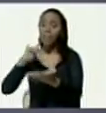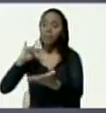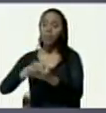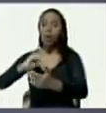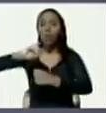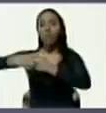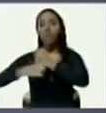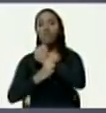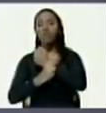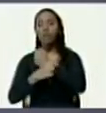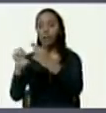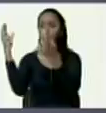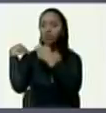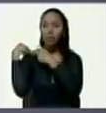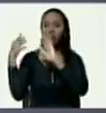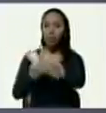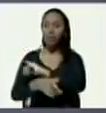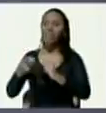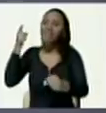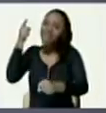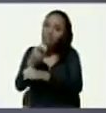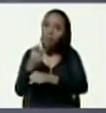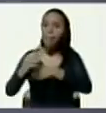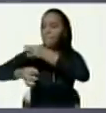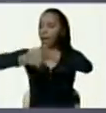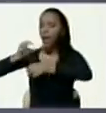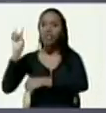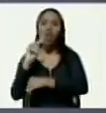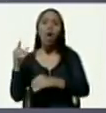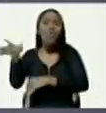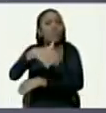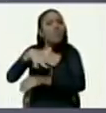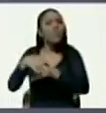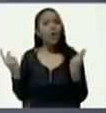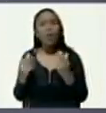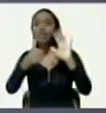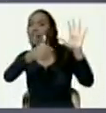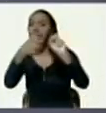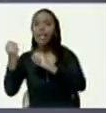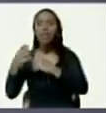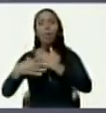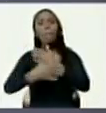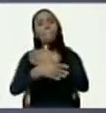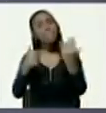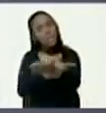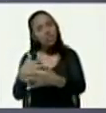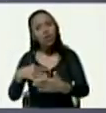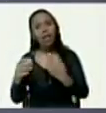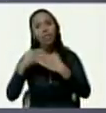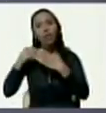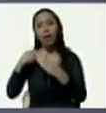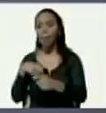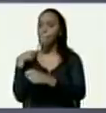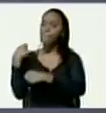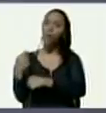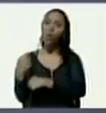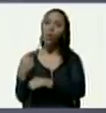Juan Guaidó, que debe explicarle a Venezuela dónde están los 600 millones de dólares otorgados. Con esta